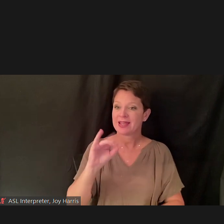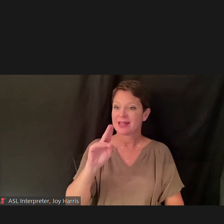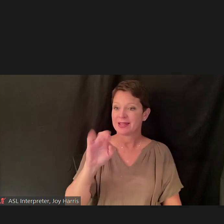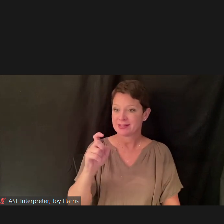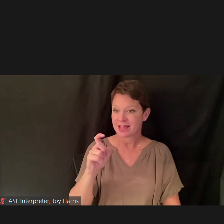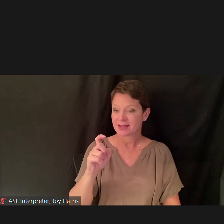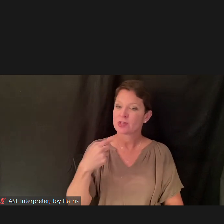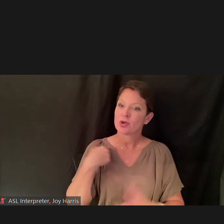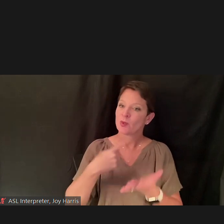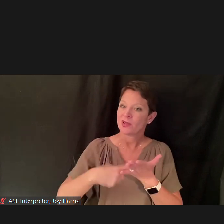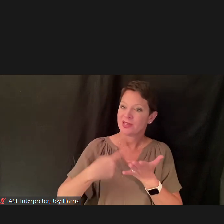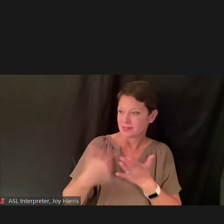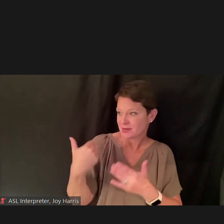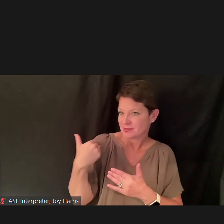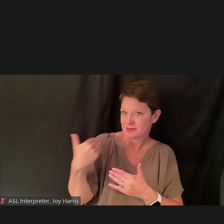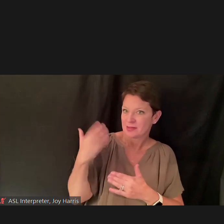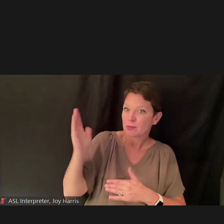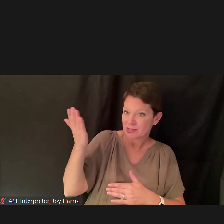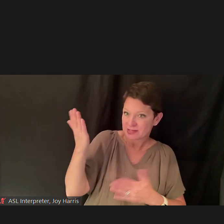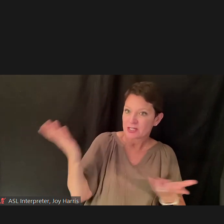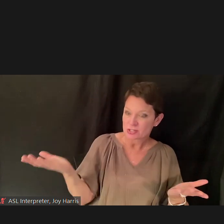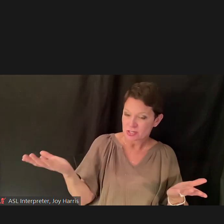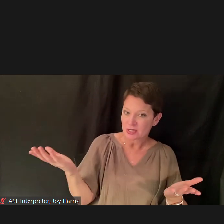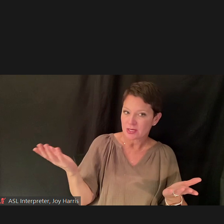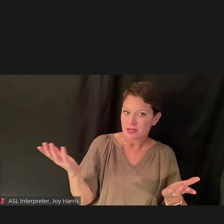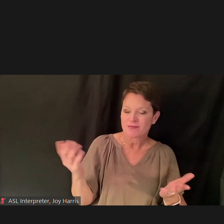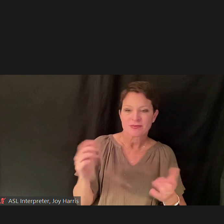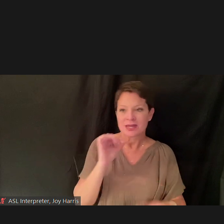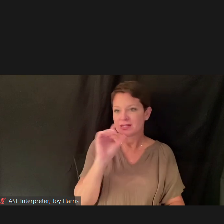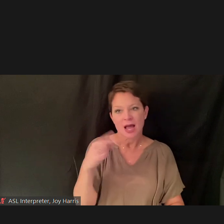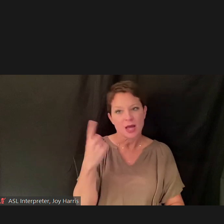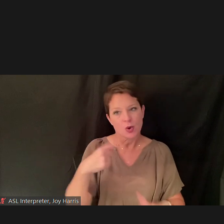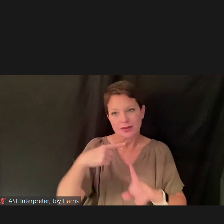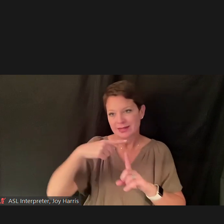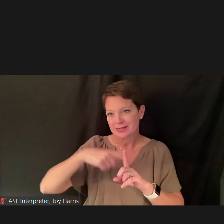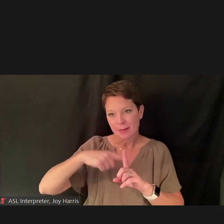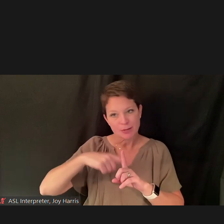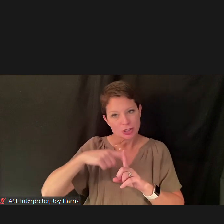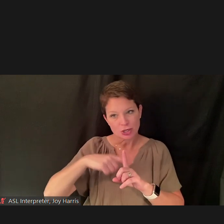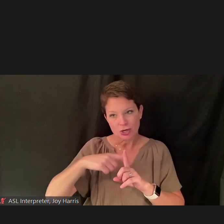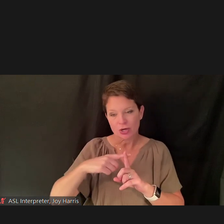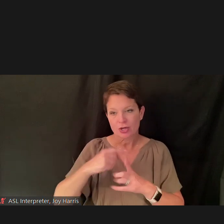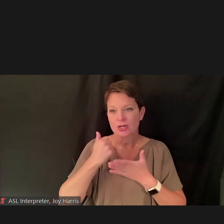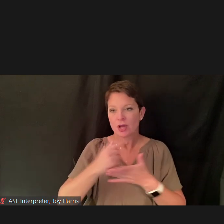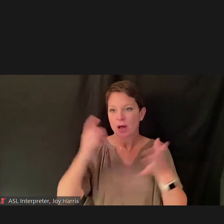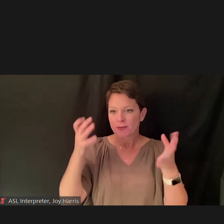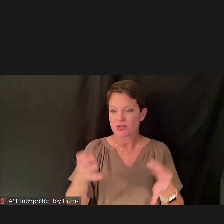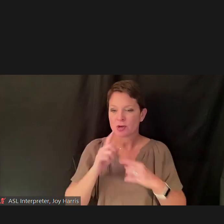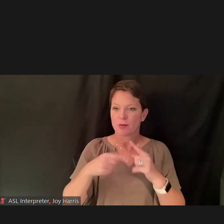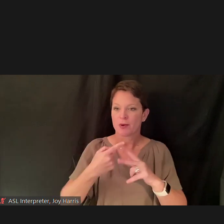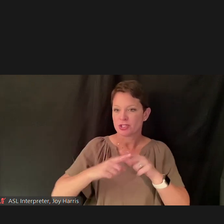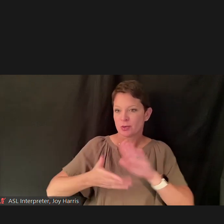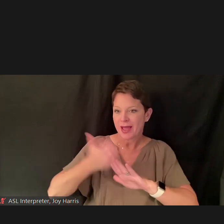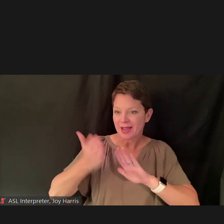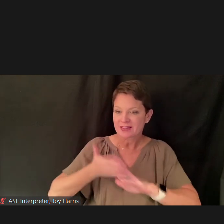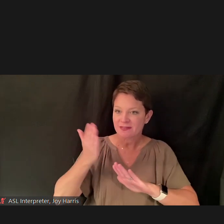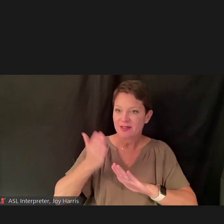La ciudad utiliza el índice de calor que anteriormente